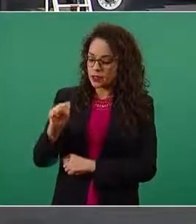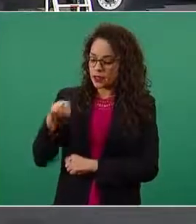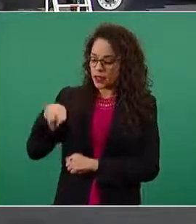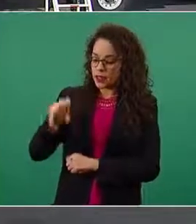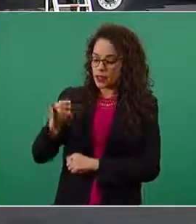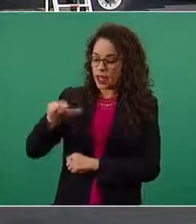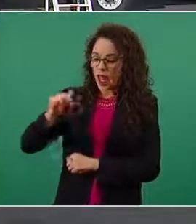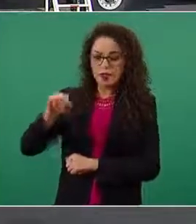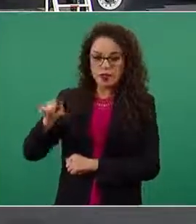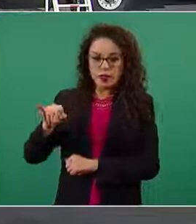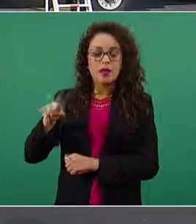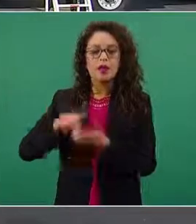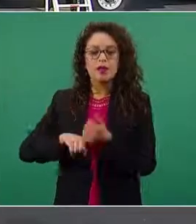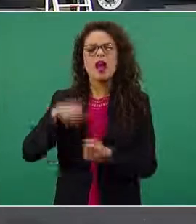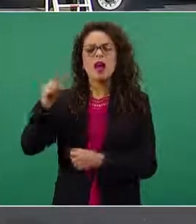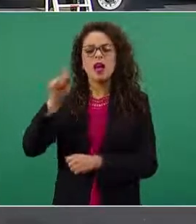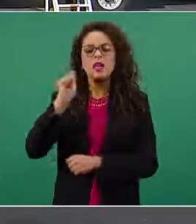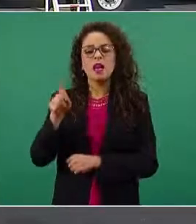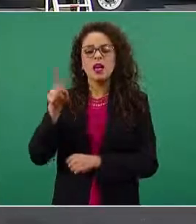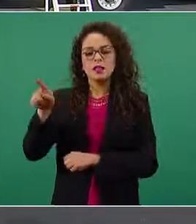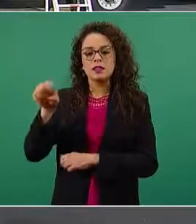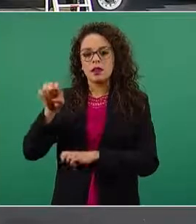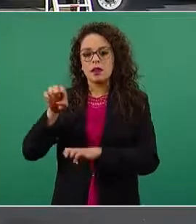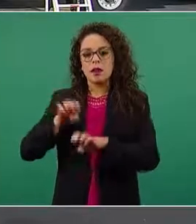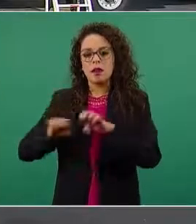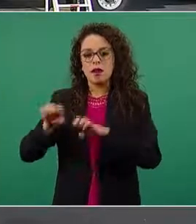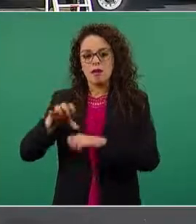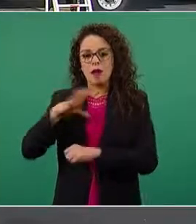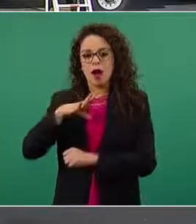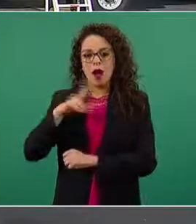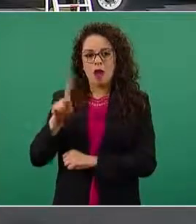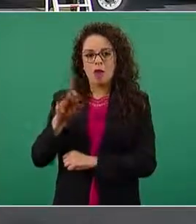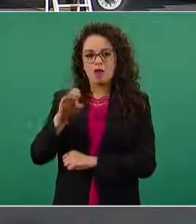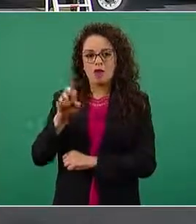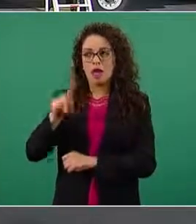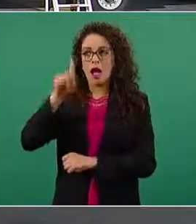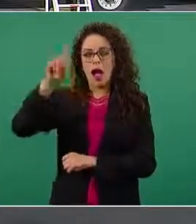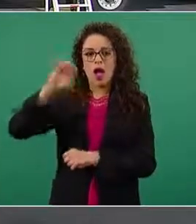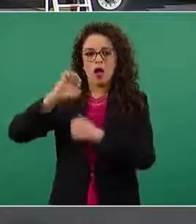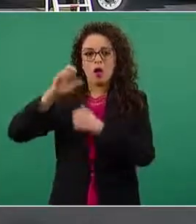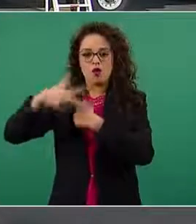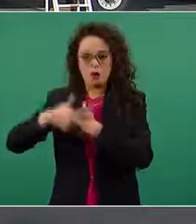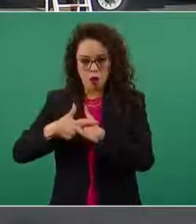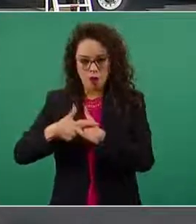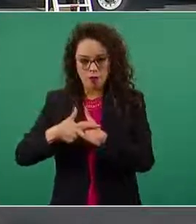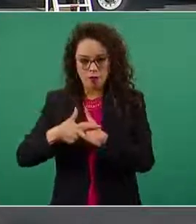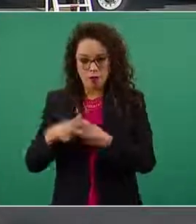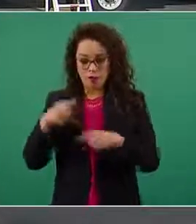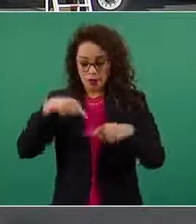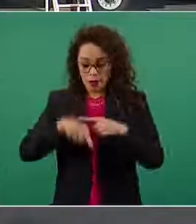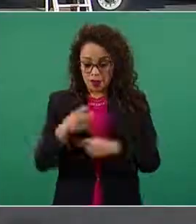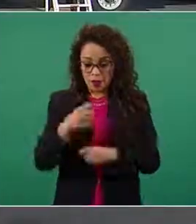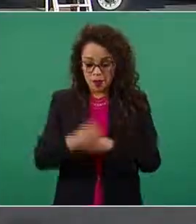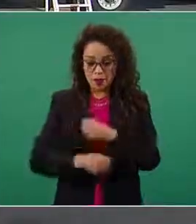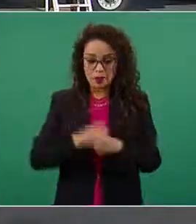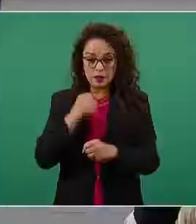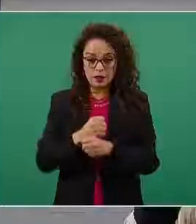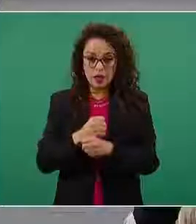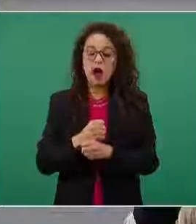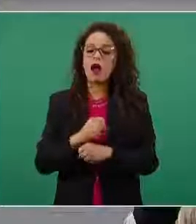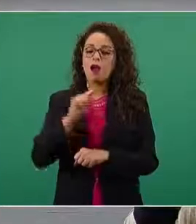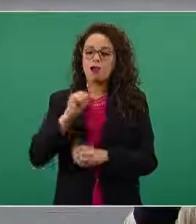tiene Pfizer allá en Europa, que incluso al inicio del año tuvo un detenimiento para ampliar su